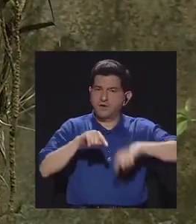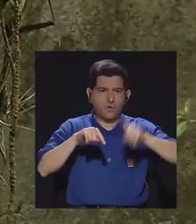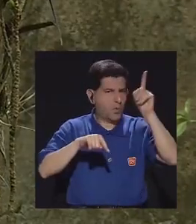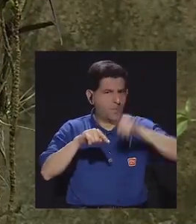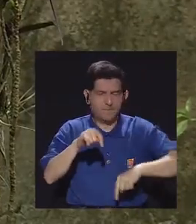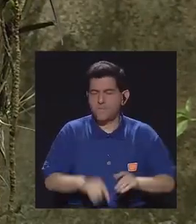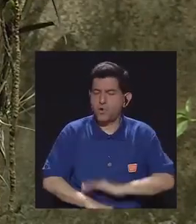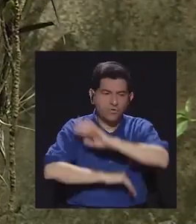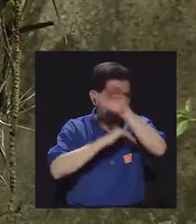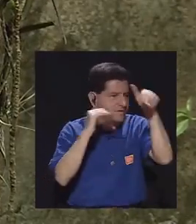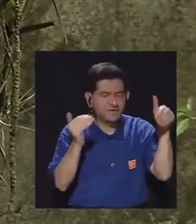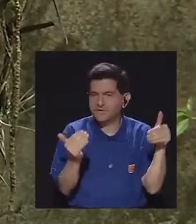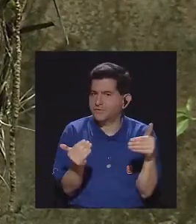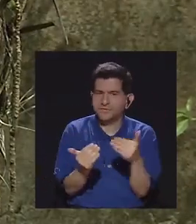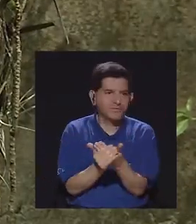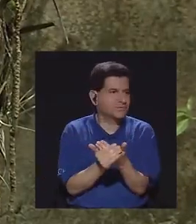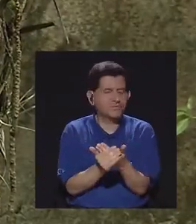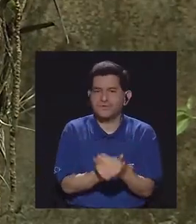abarcar